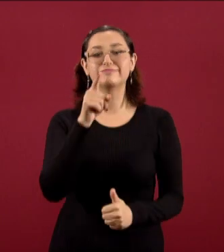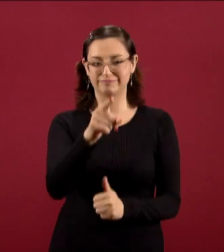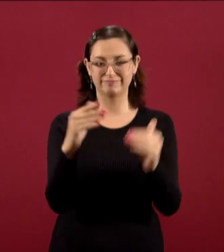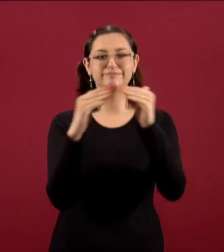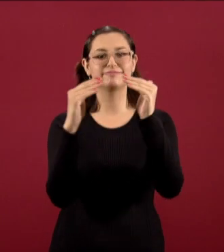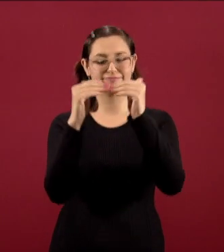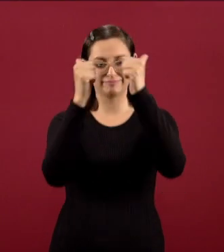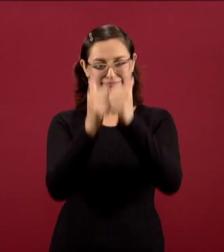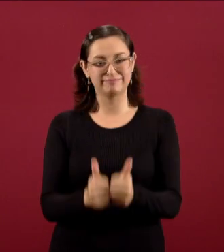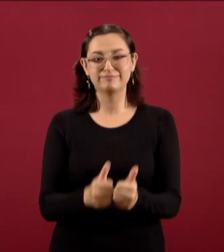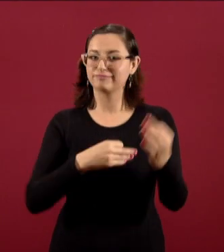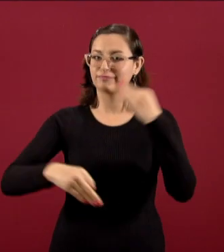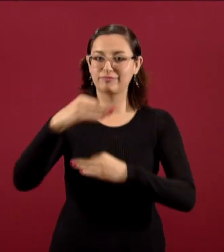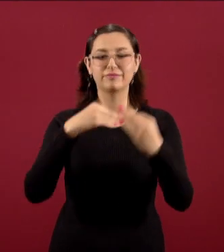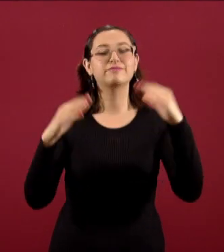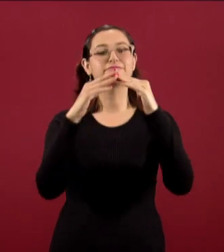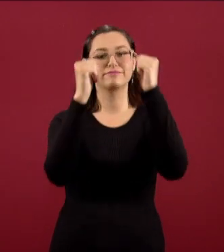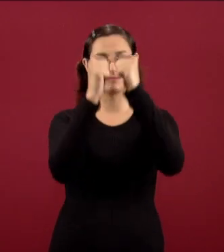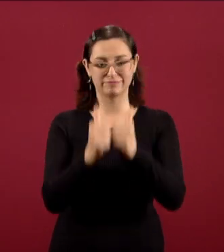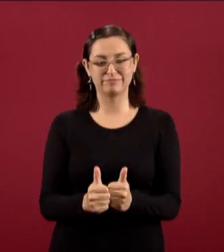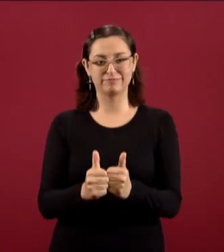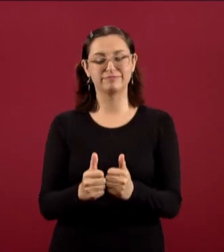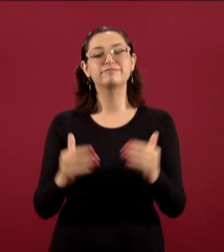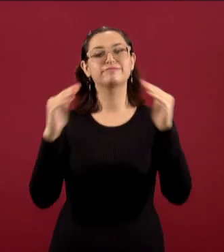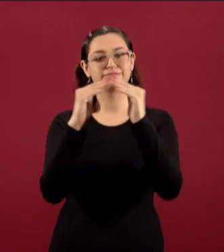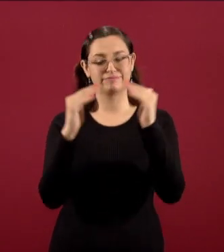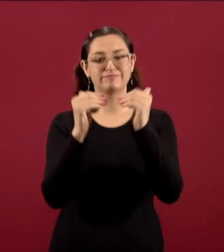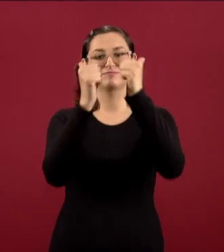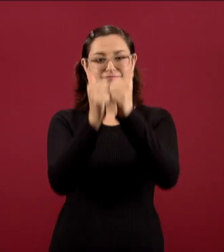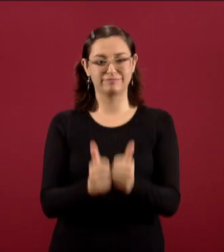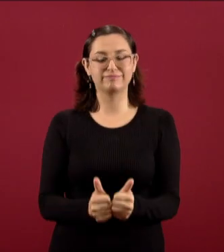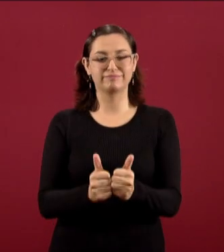Quédate en casa. Quédate en casa. Quédate en casa.